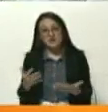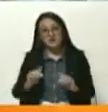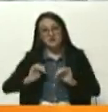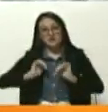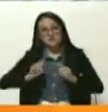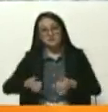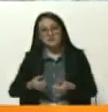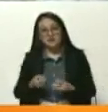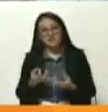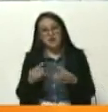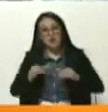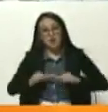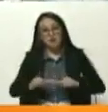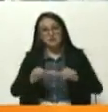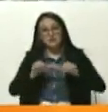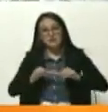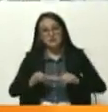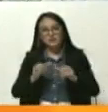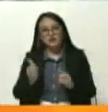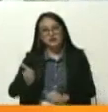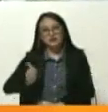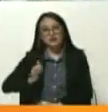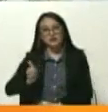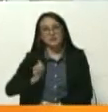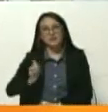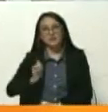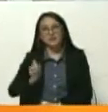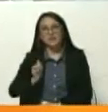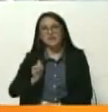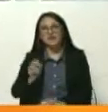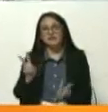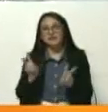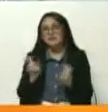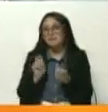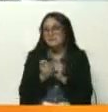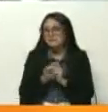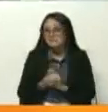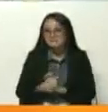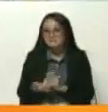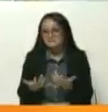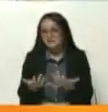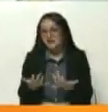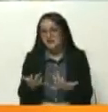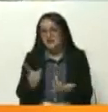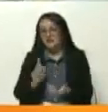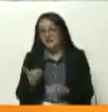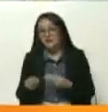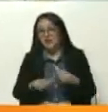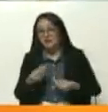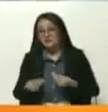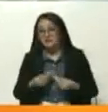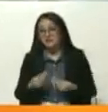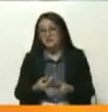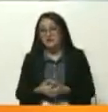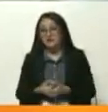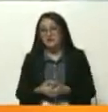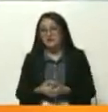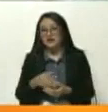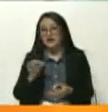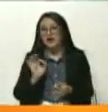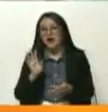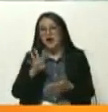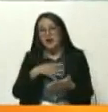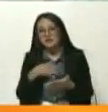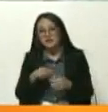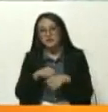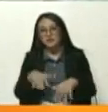reiniciar, darle continuidad. Cualquier ajuste, modificación que se tenga que hacer, sea en la agenda, sea en